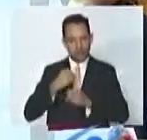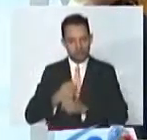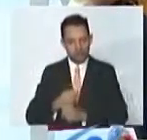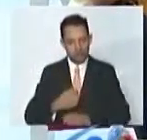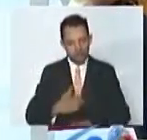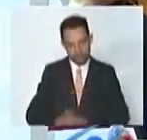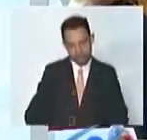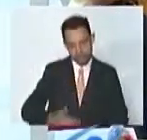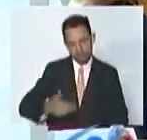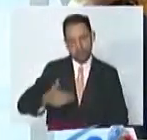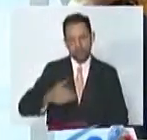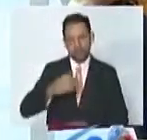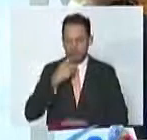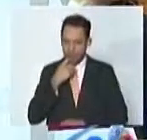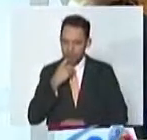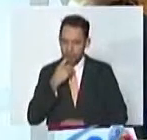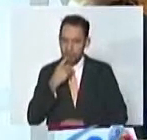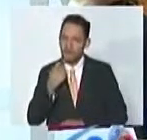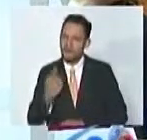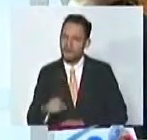ellos igual tienen,